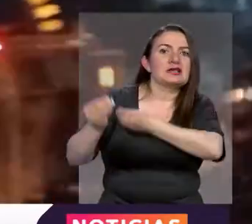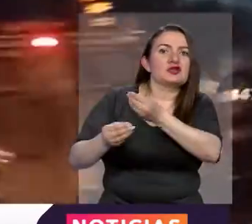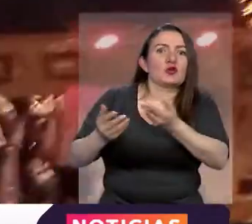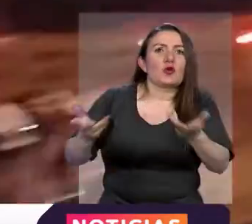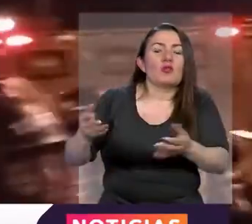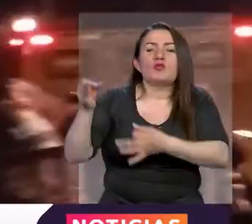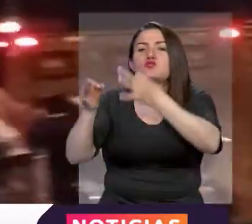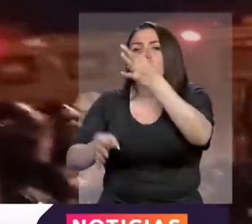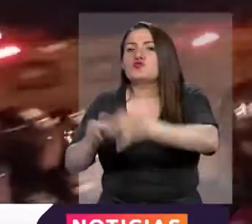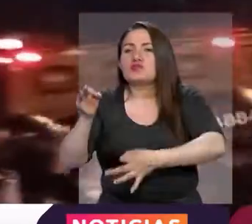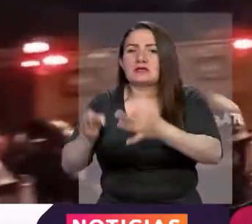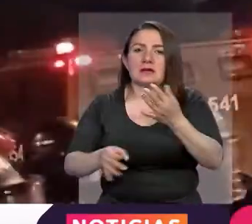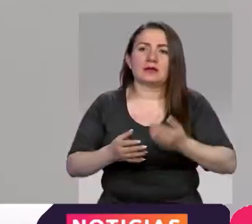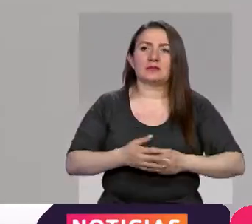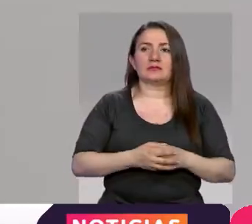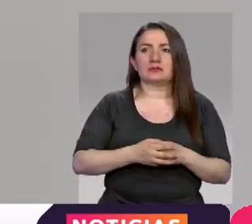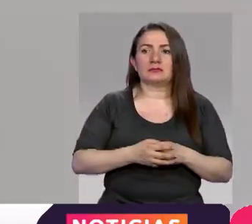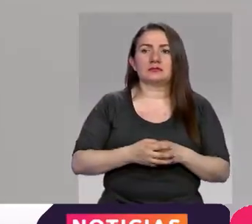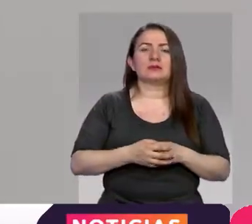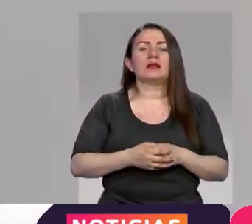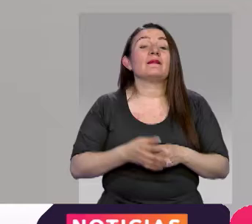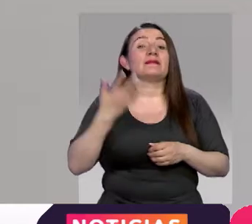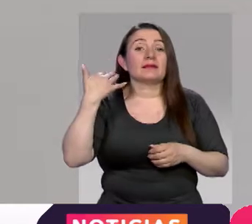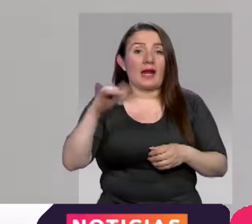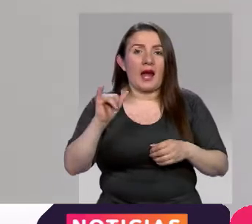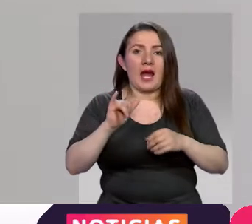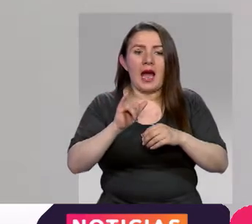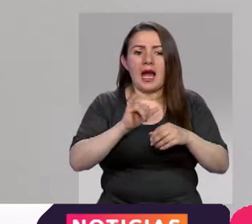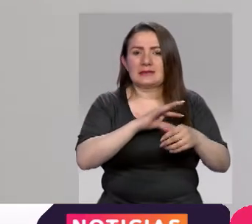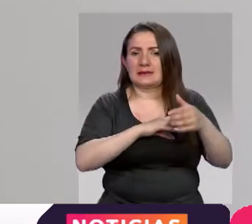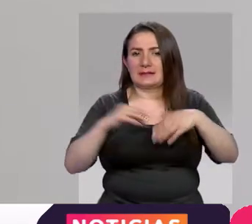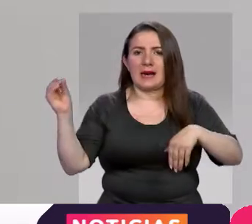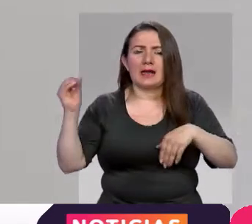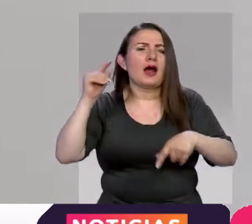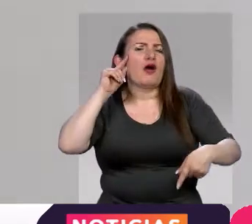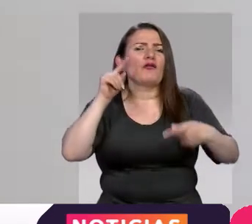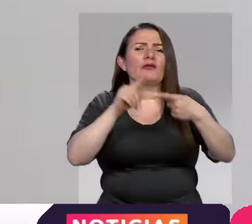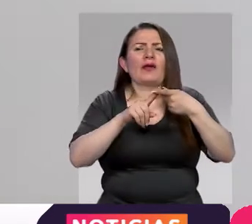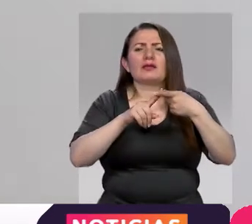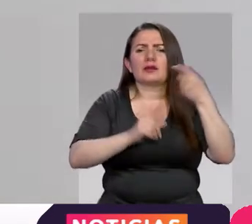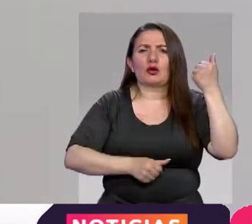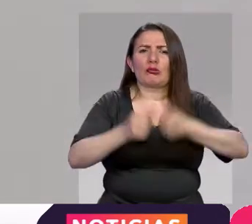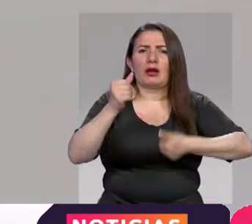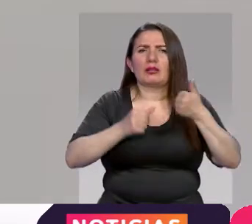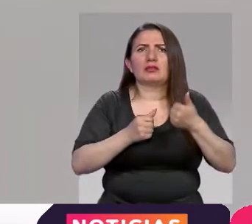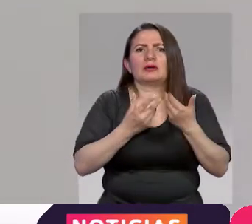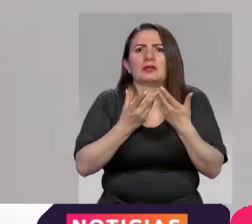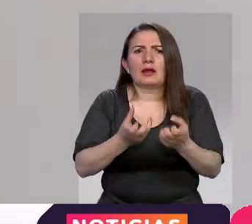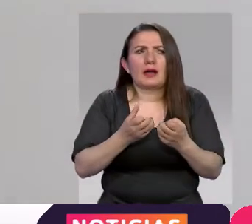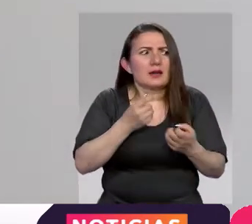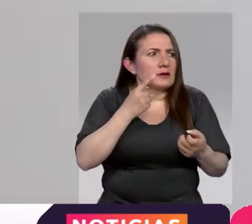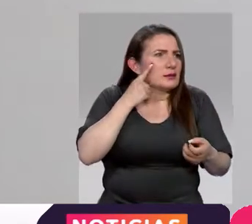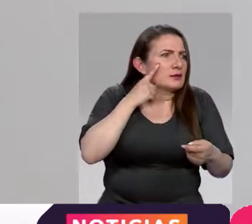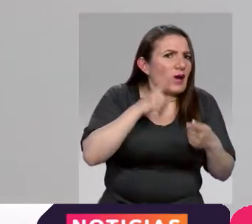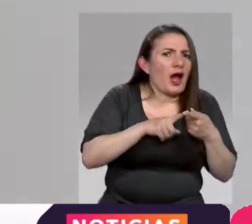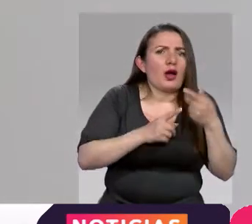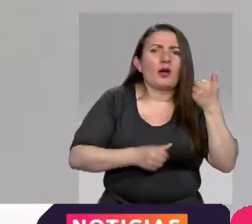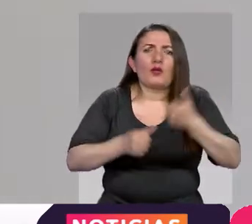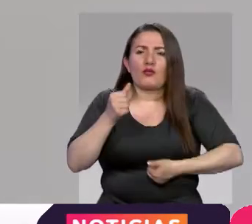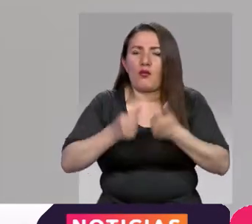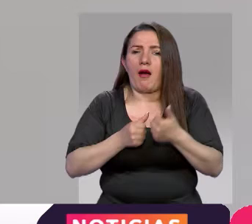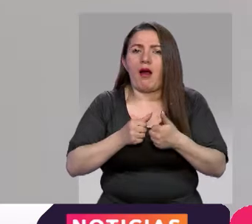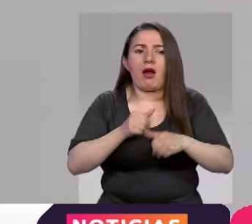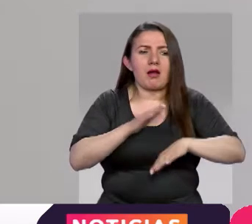logrado judicializarlos. Lo vimos cuando salen con la finalidad, con el dolo, con la intención